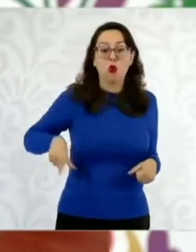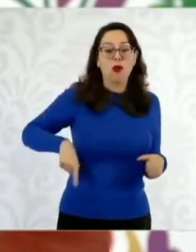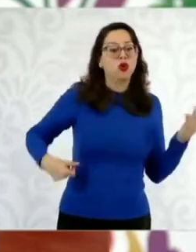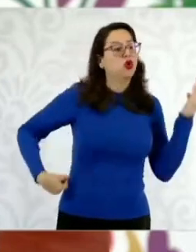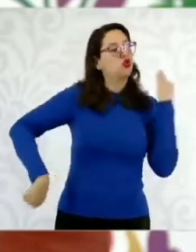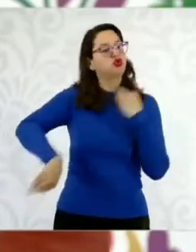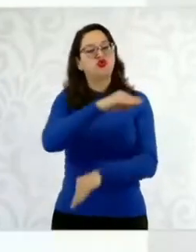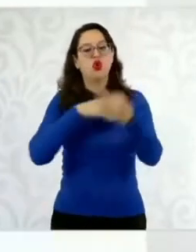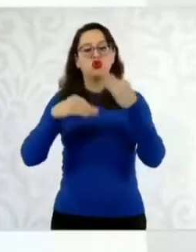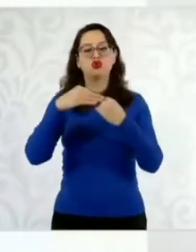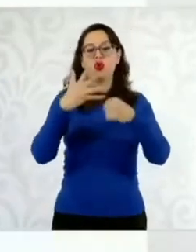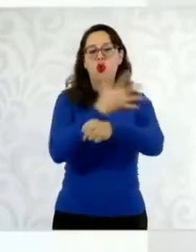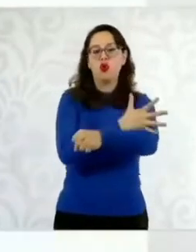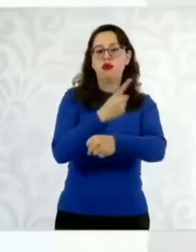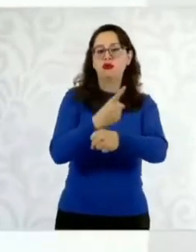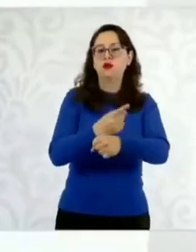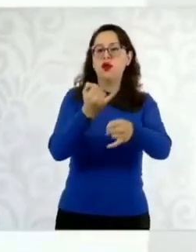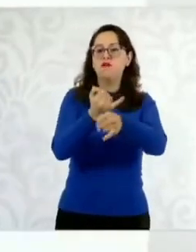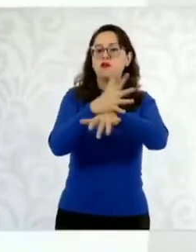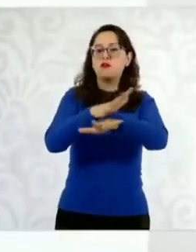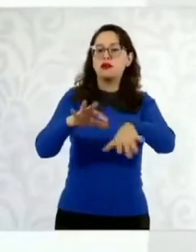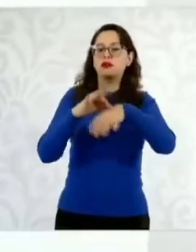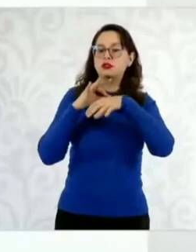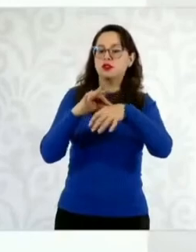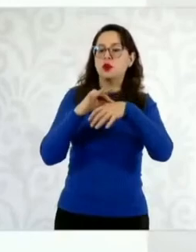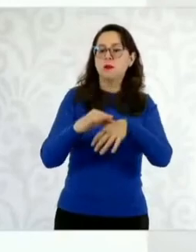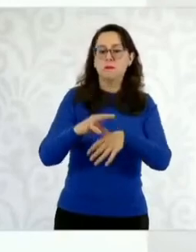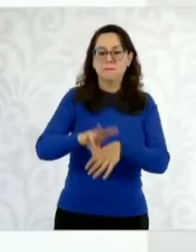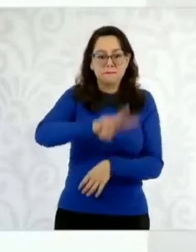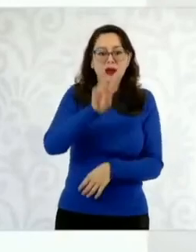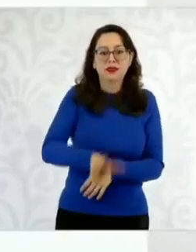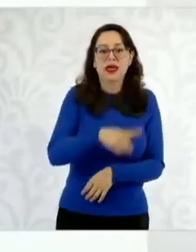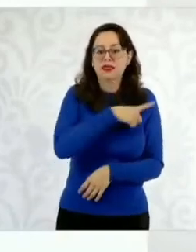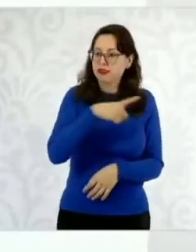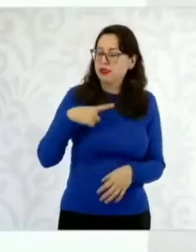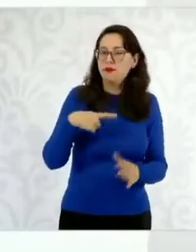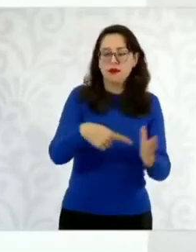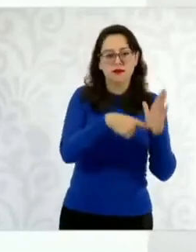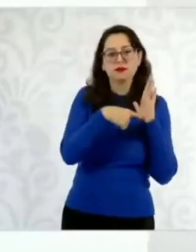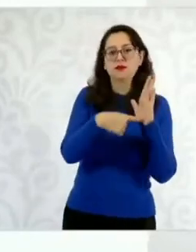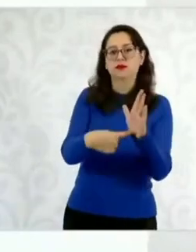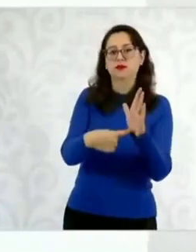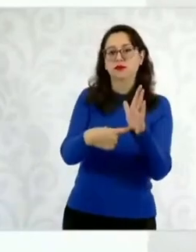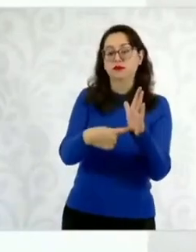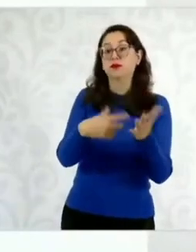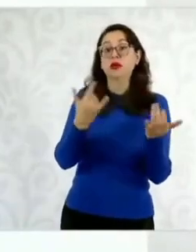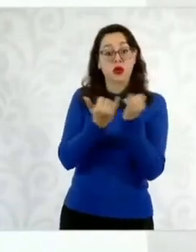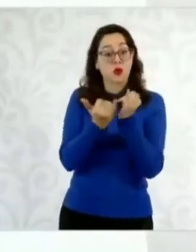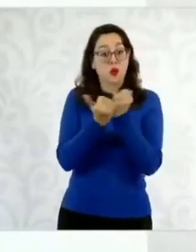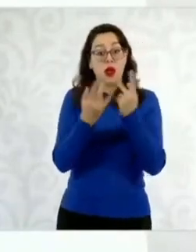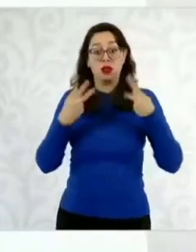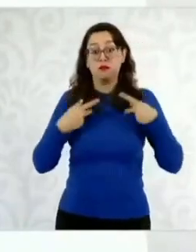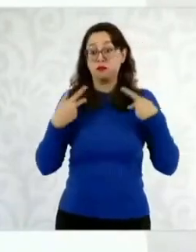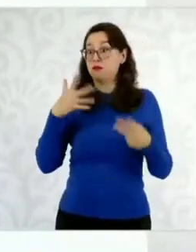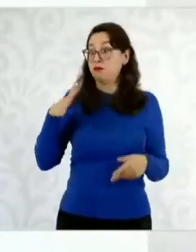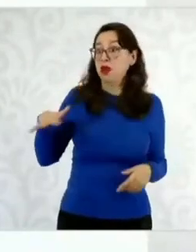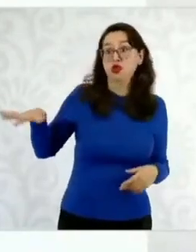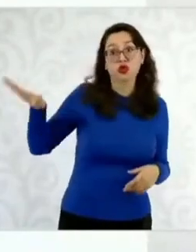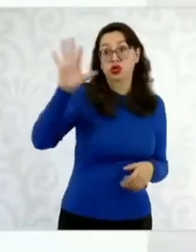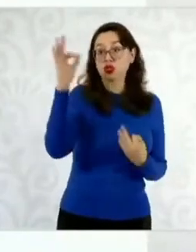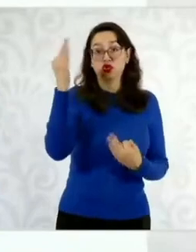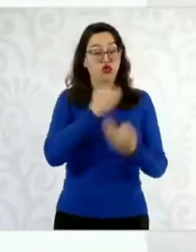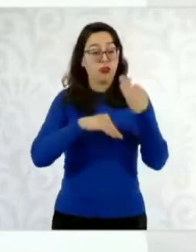Como medios de comunicación, como gobierno, como ciudadano también finalmente, tenemos la obligación de decir la